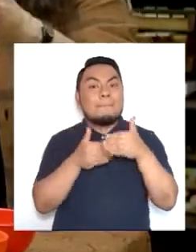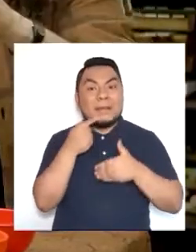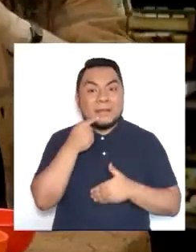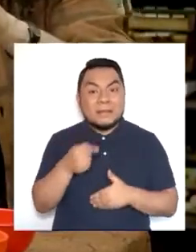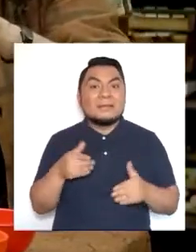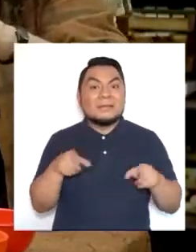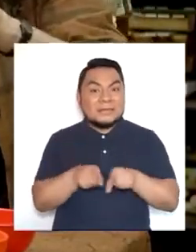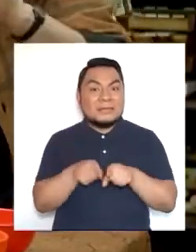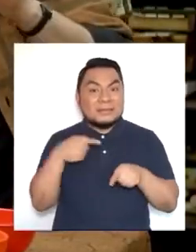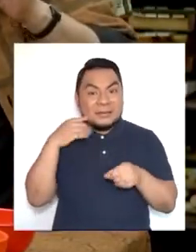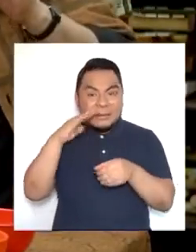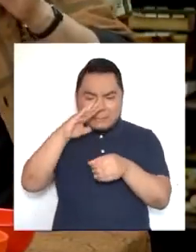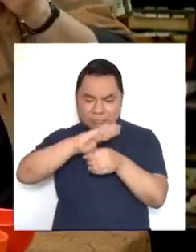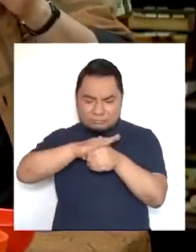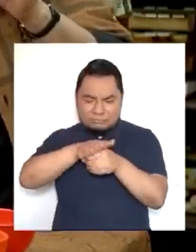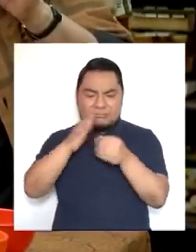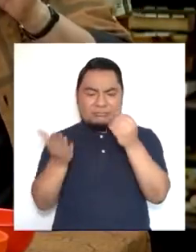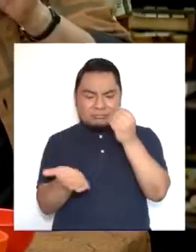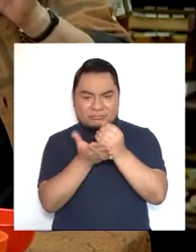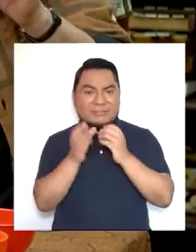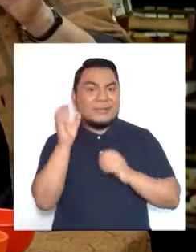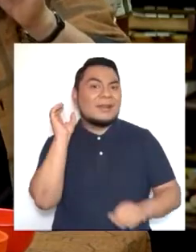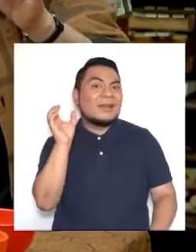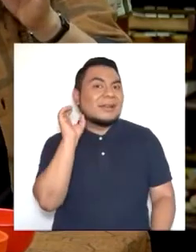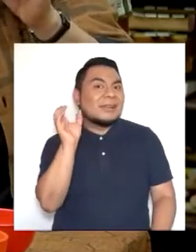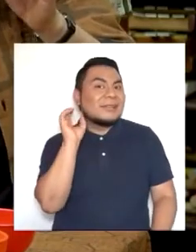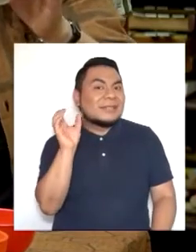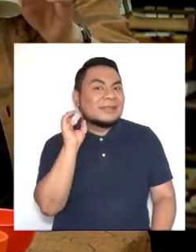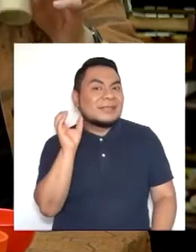higiénico también me sirven para hacer maracas.